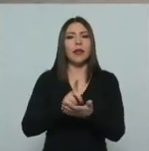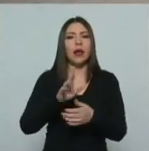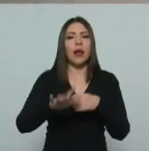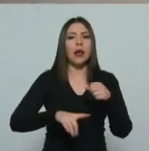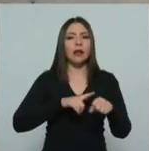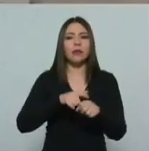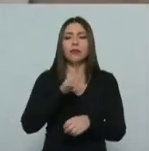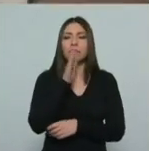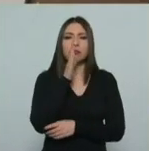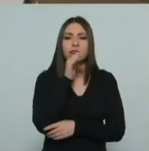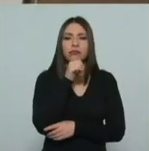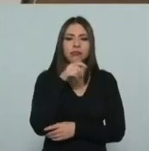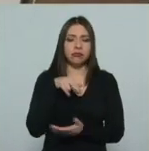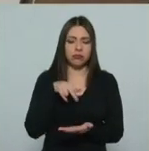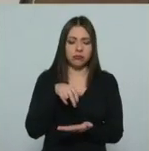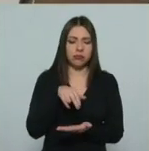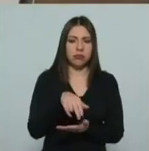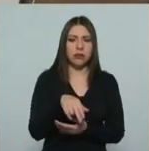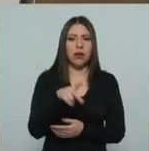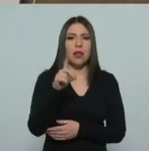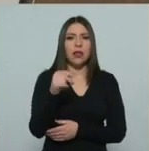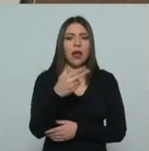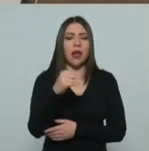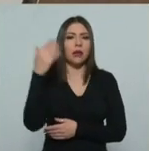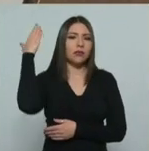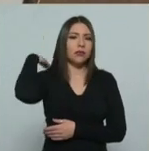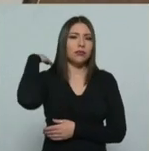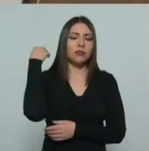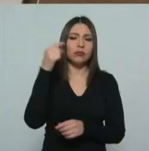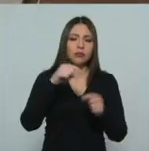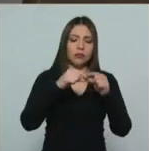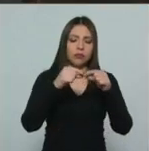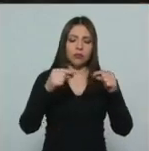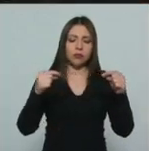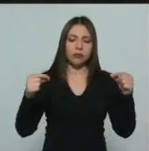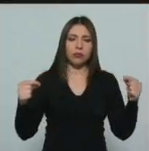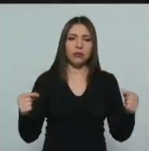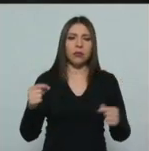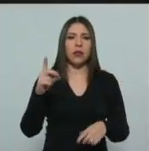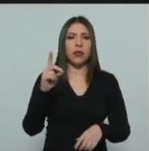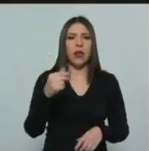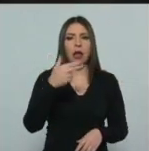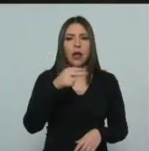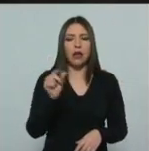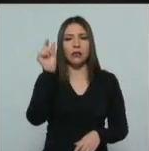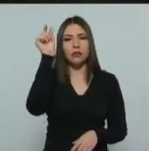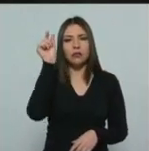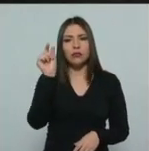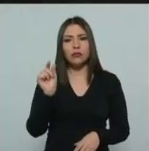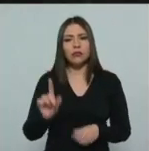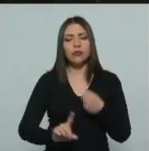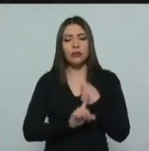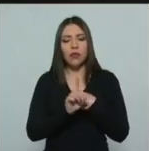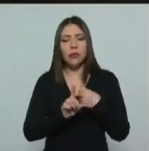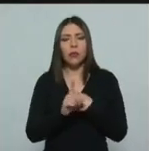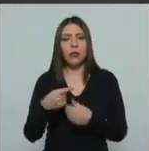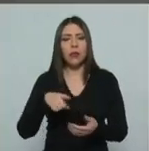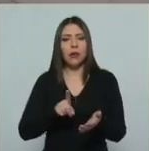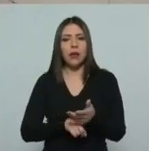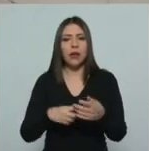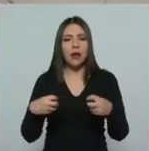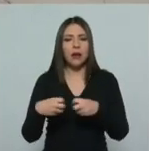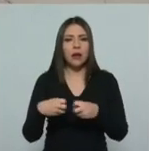podía caminar. Tenía dañada la columna vertebral, problemas nerviosos, entre otros. 2 médicos veterinarios